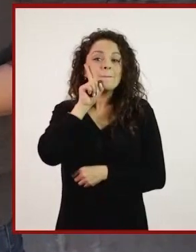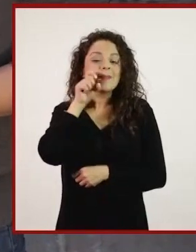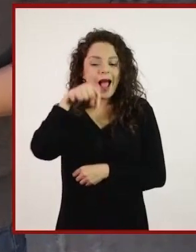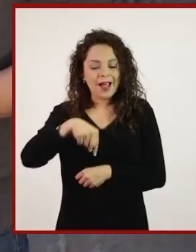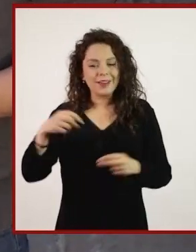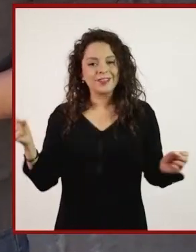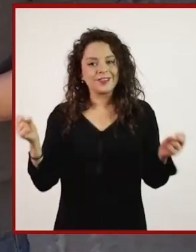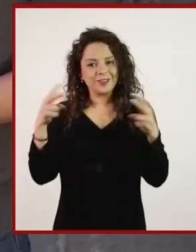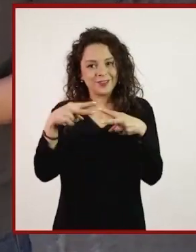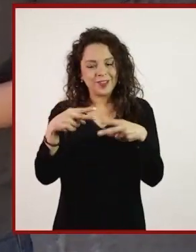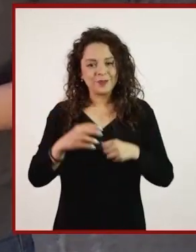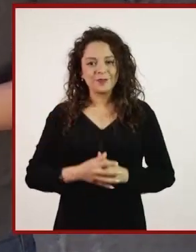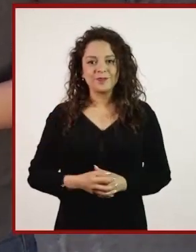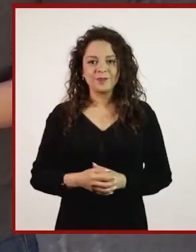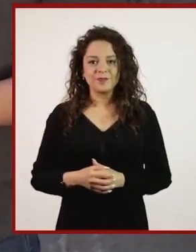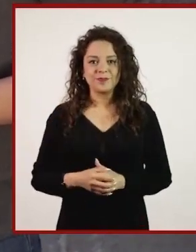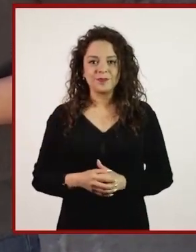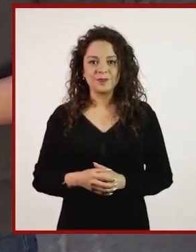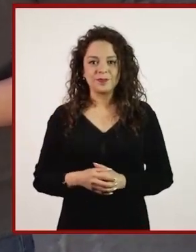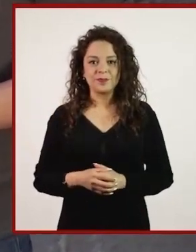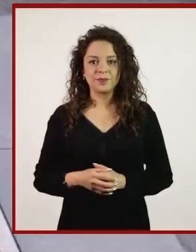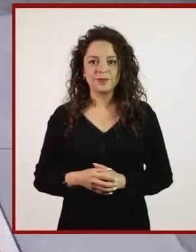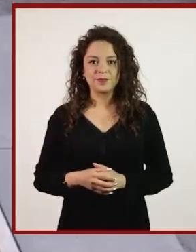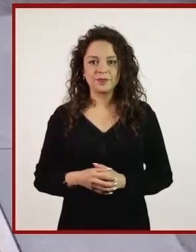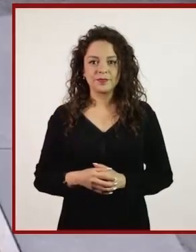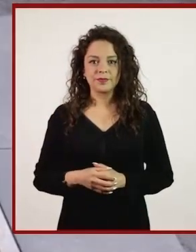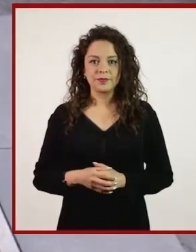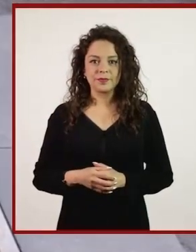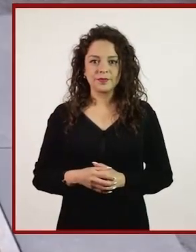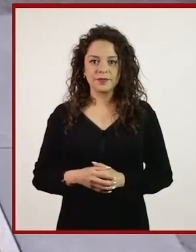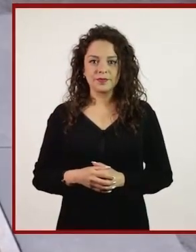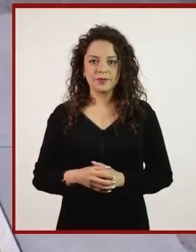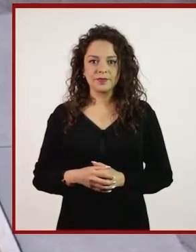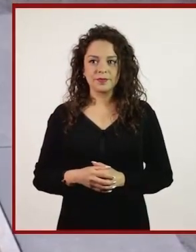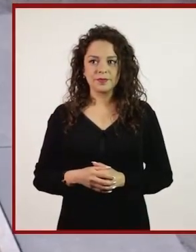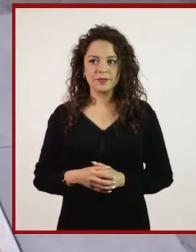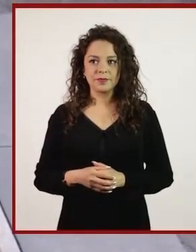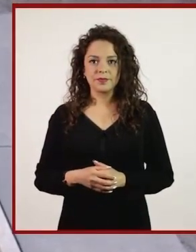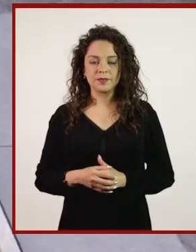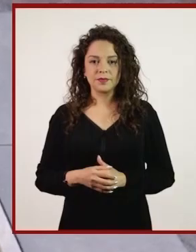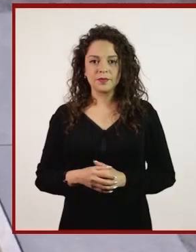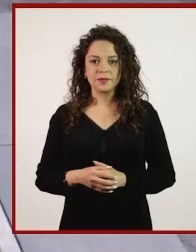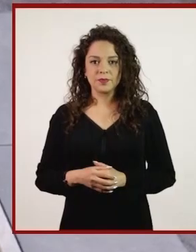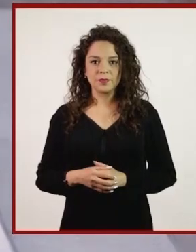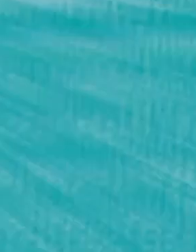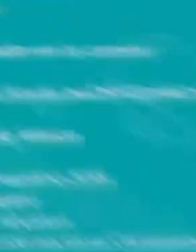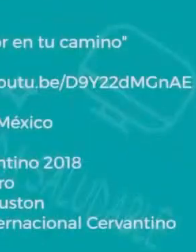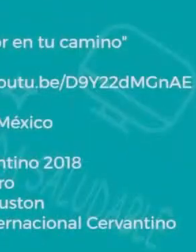saben, aprovechen su día, procuren la felicidad y mañana aquí nos encontramos.